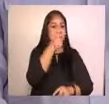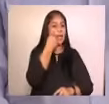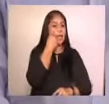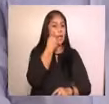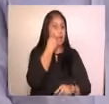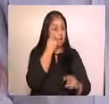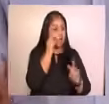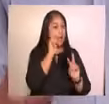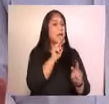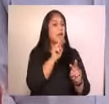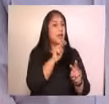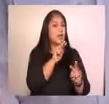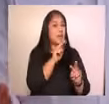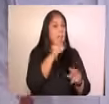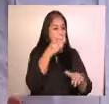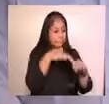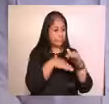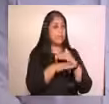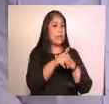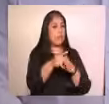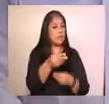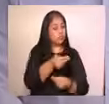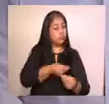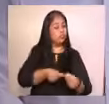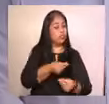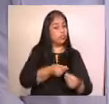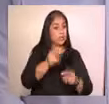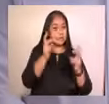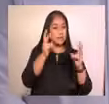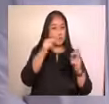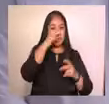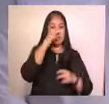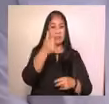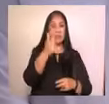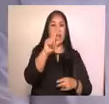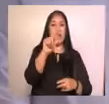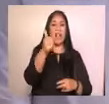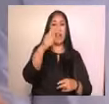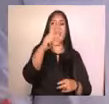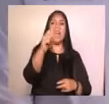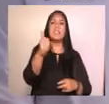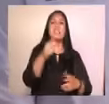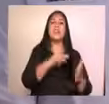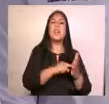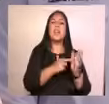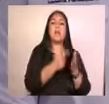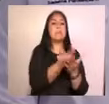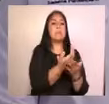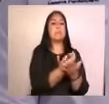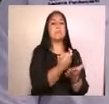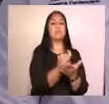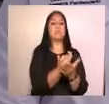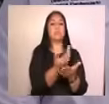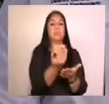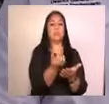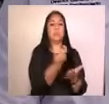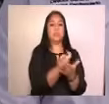encontrado metidos en el sistema de la talacha. De manera que la talacha va a